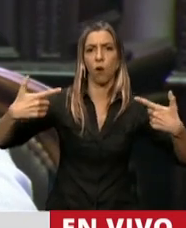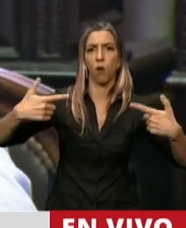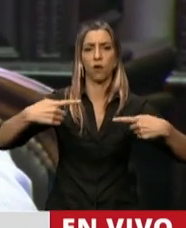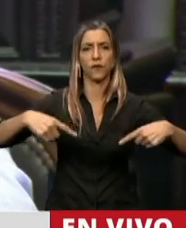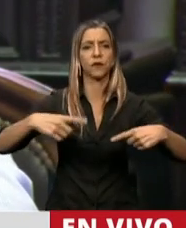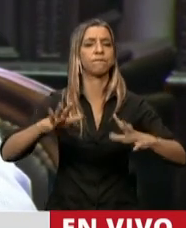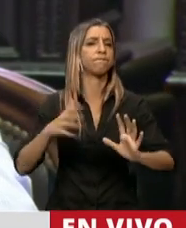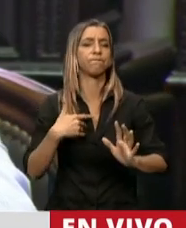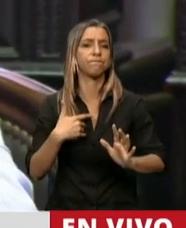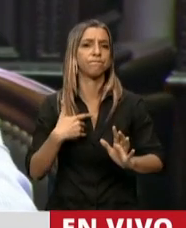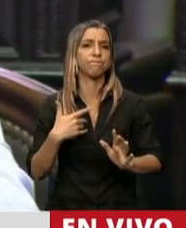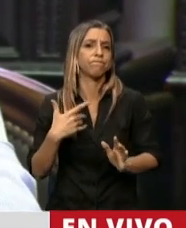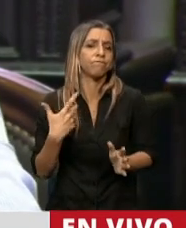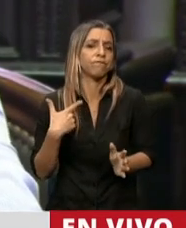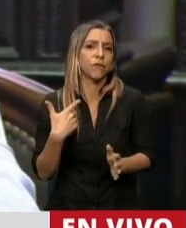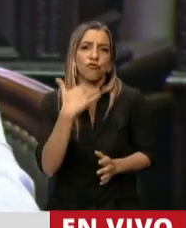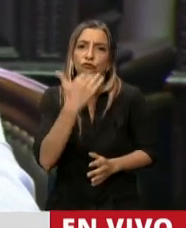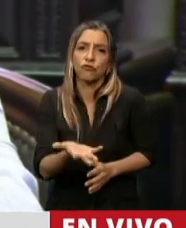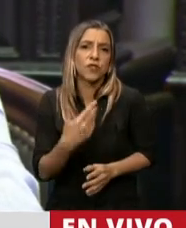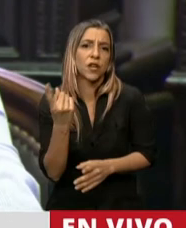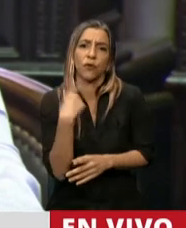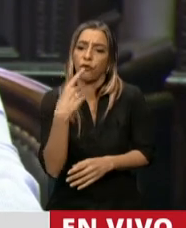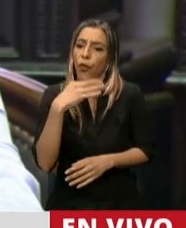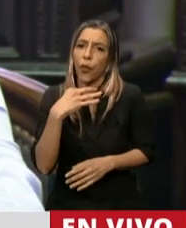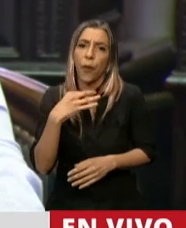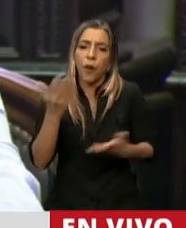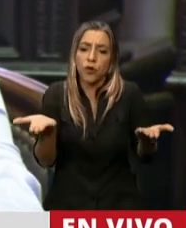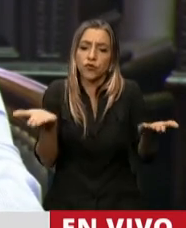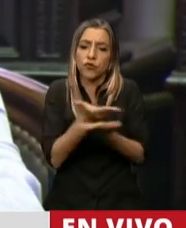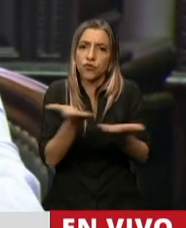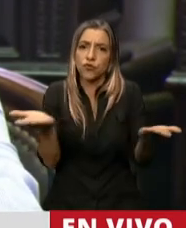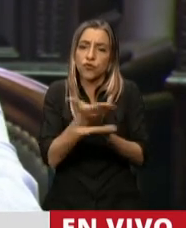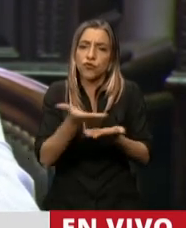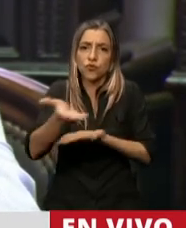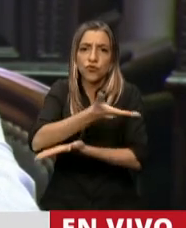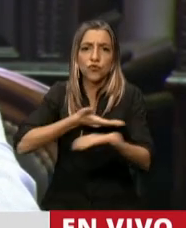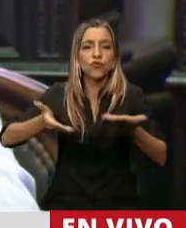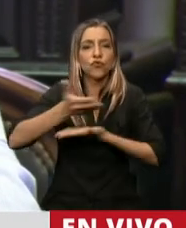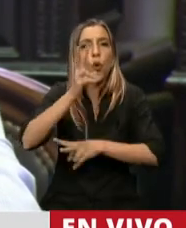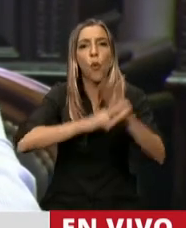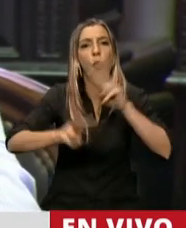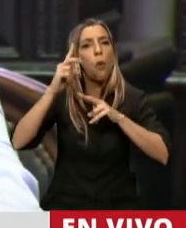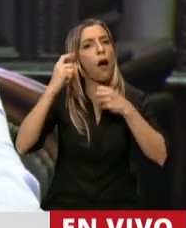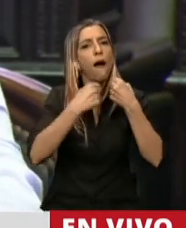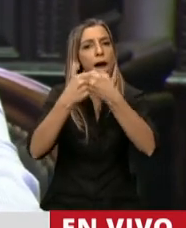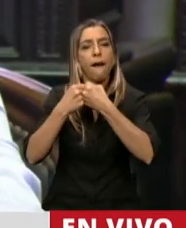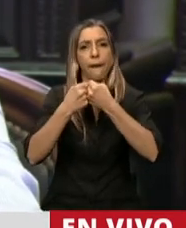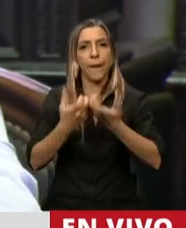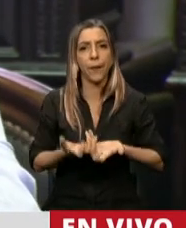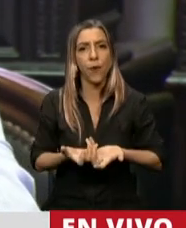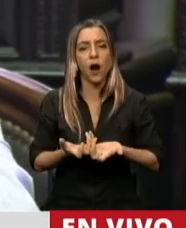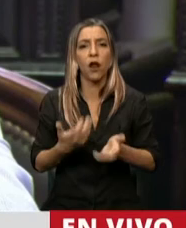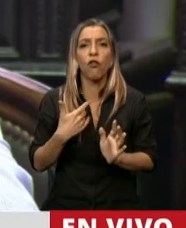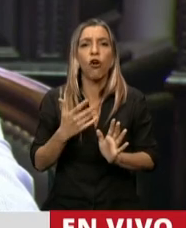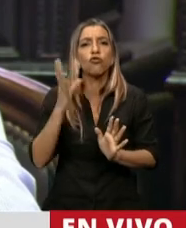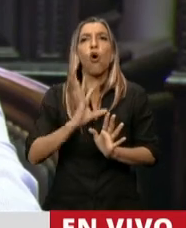no apuesta a convocar al otro, porque si uno no apuesta a privilegiar el consenso por encima de lo que uno